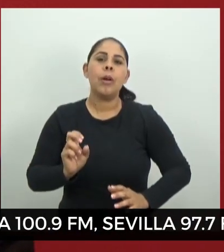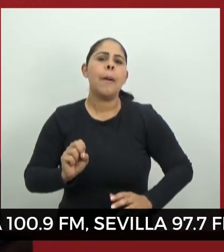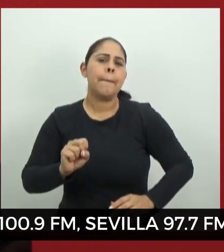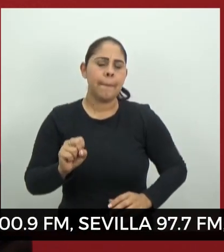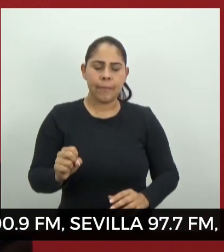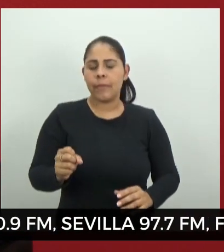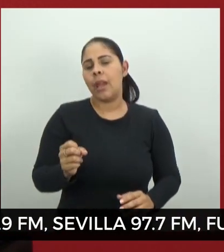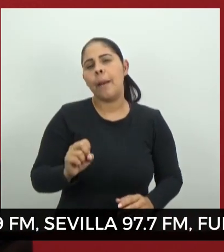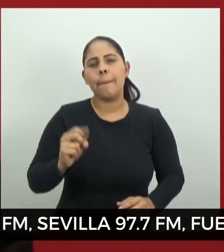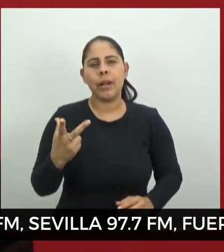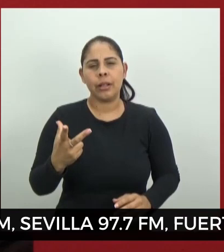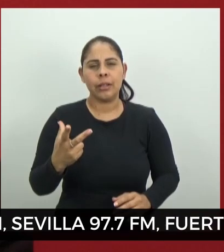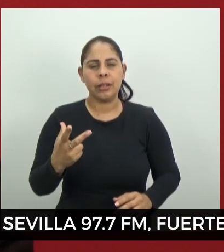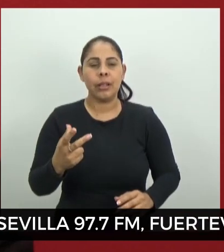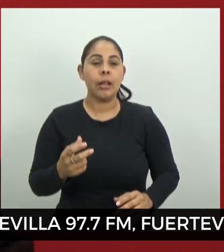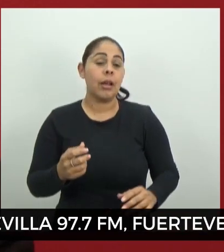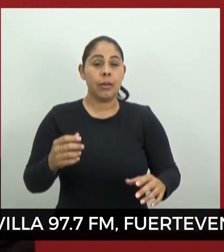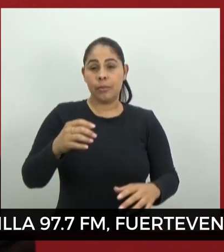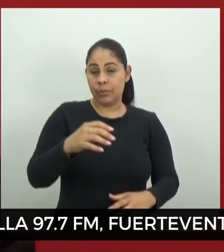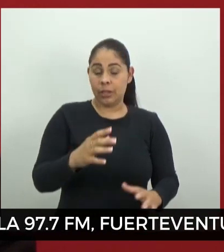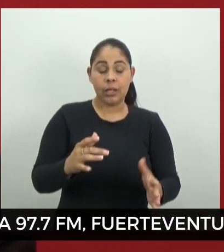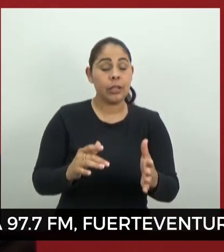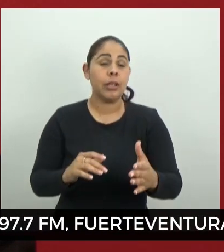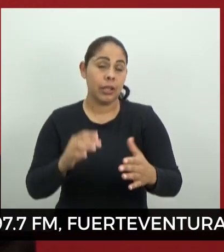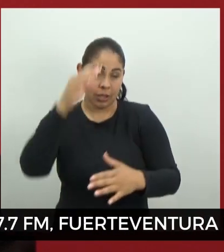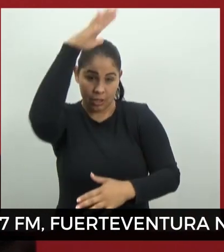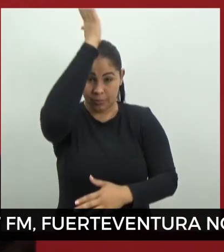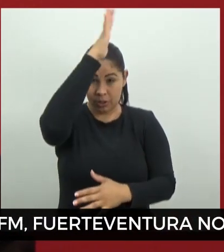que provocó el Espíritu Santo fue una vida